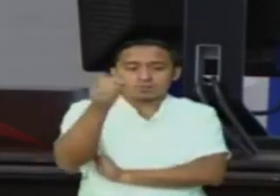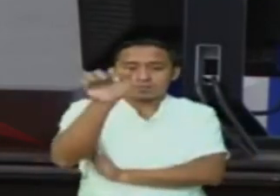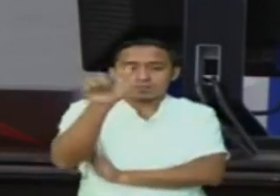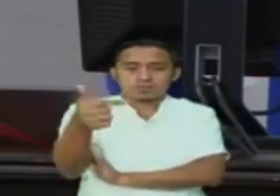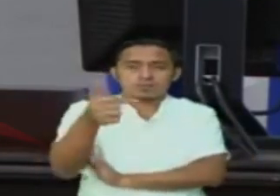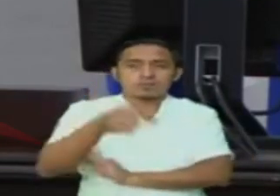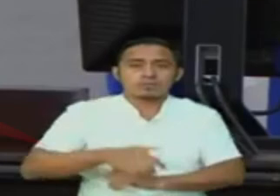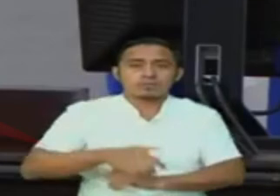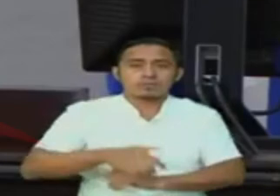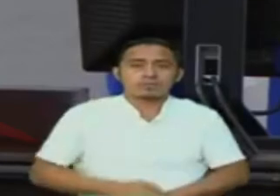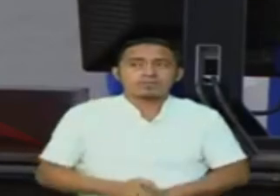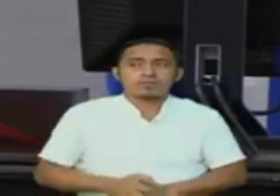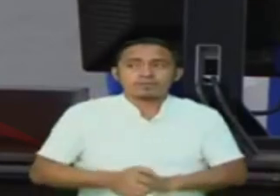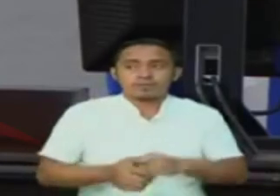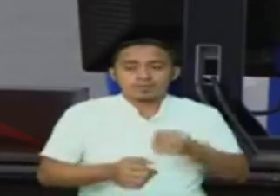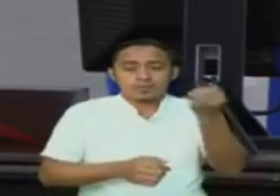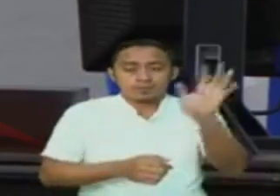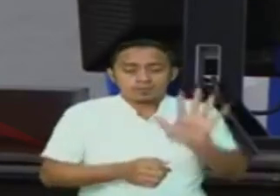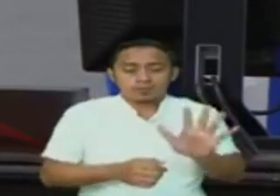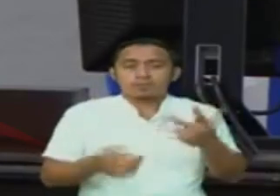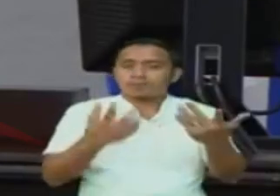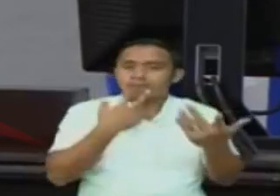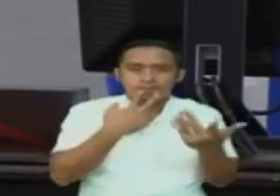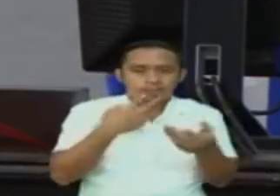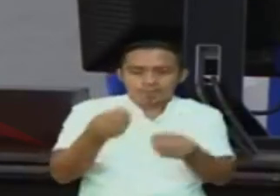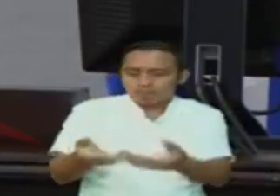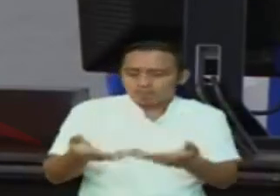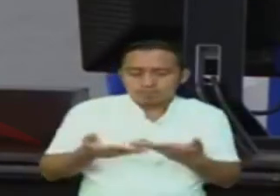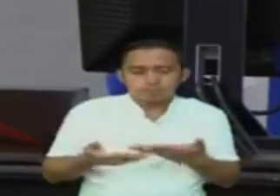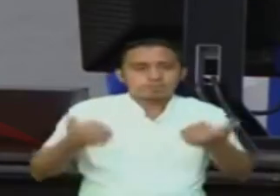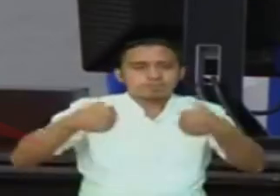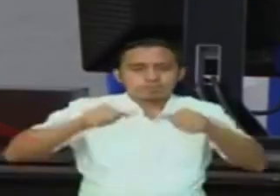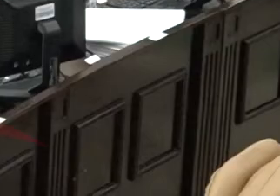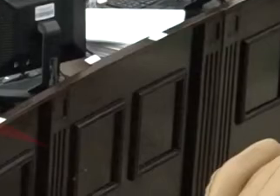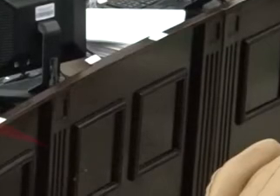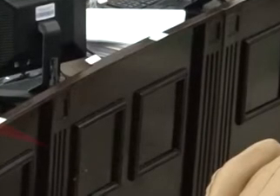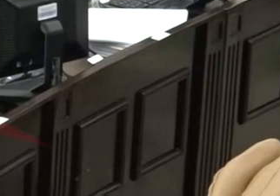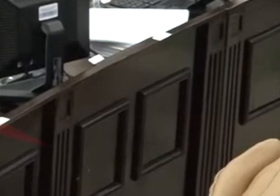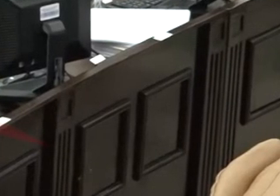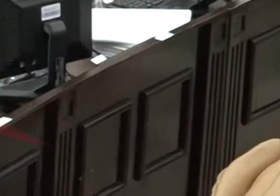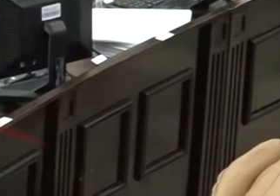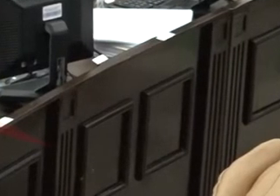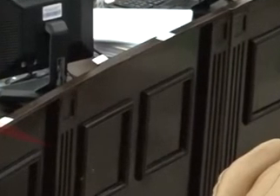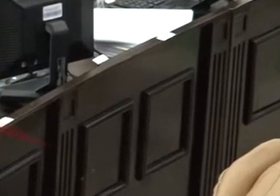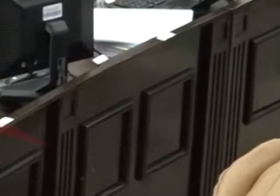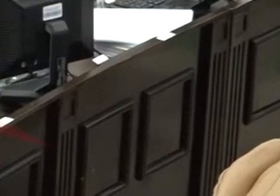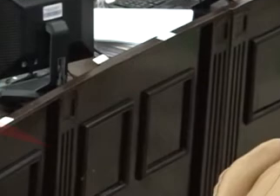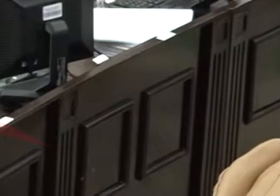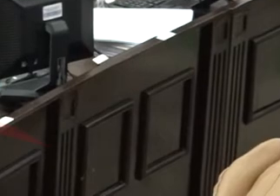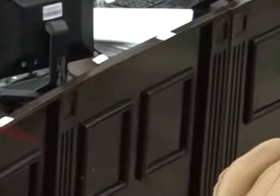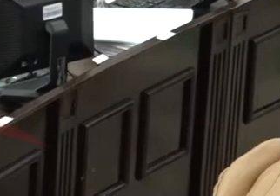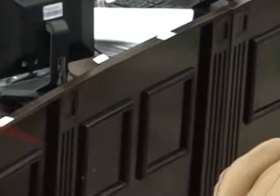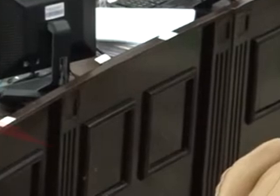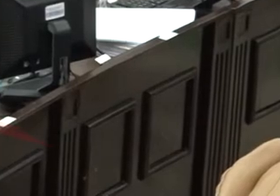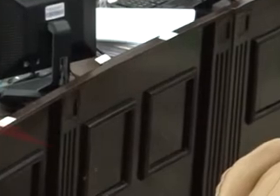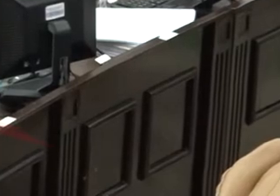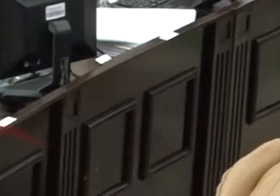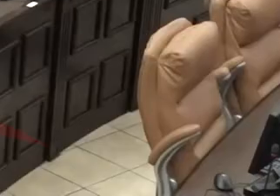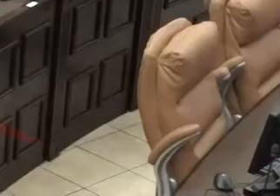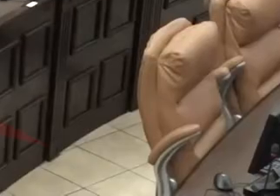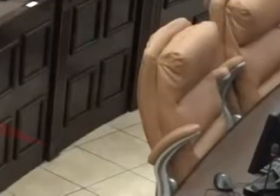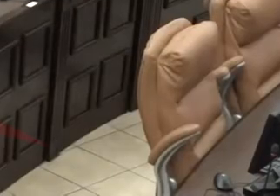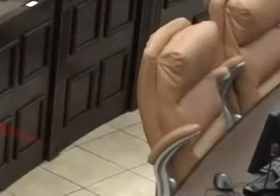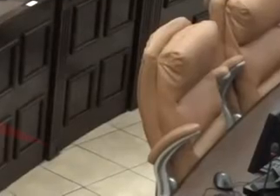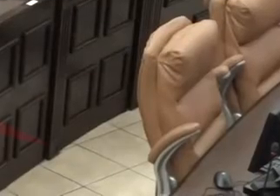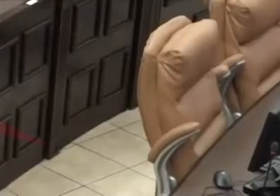977. 5. No han presentado los convenios donantes y ONG sobre sus proyectos o actividades que definan claramente